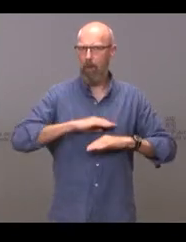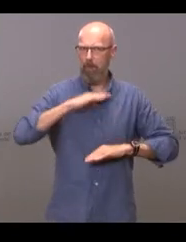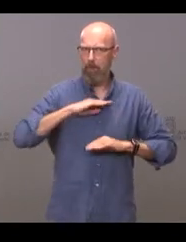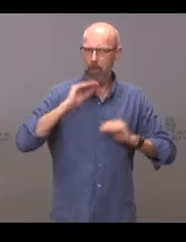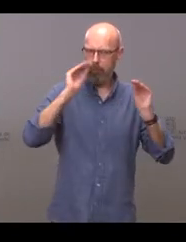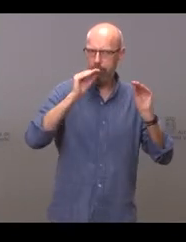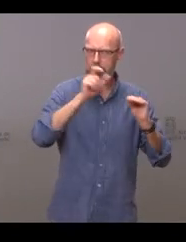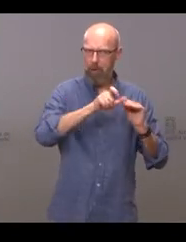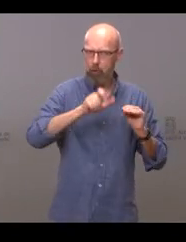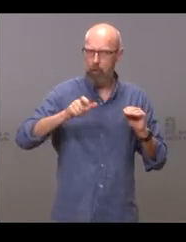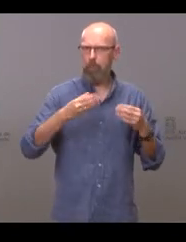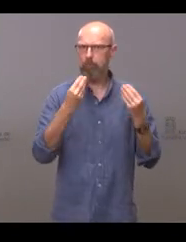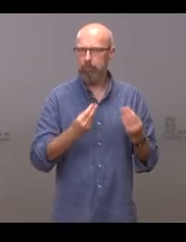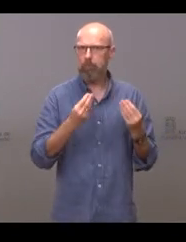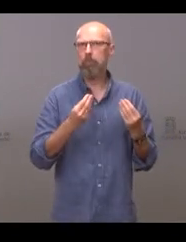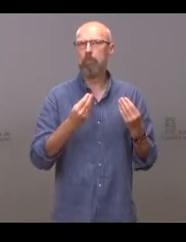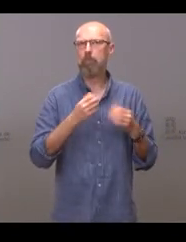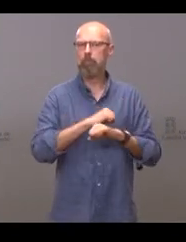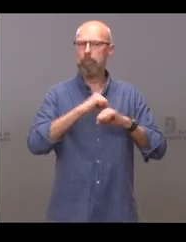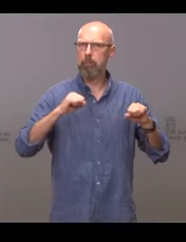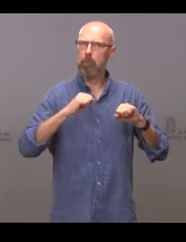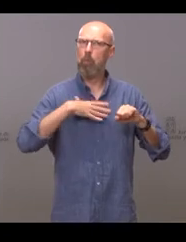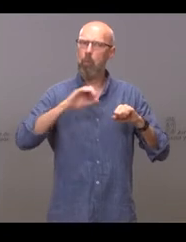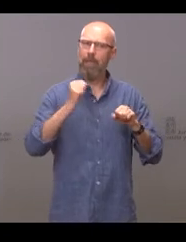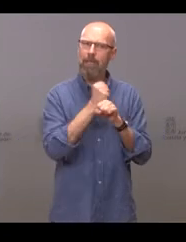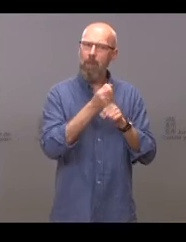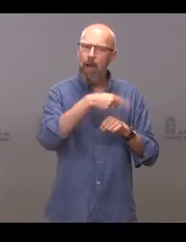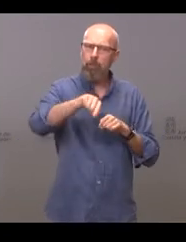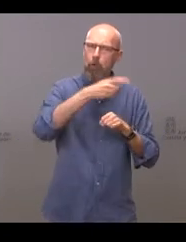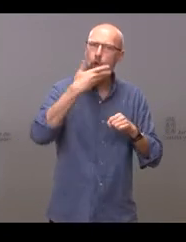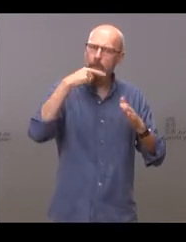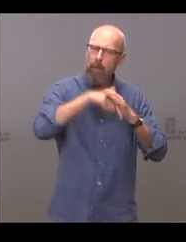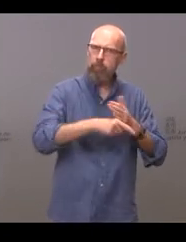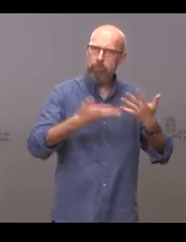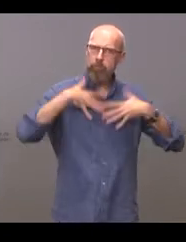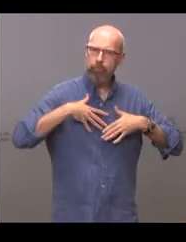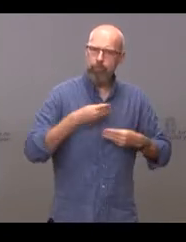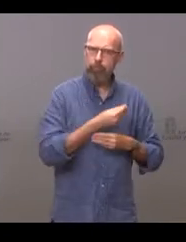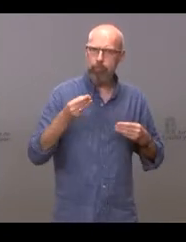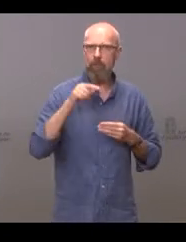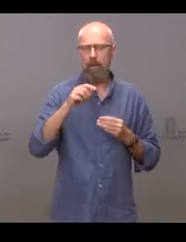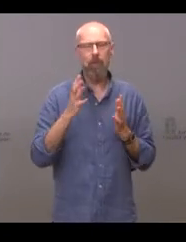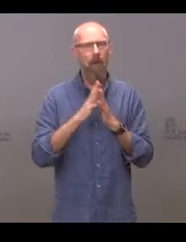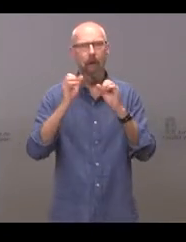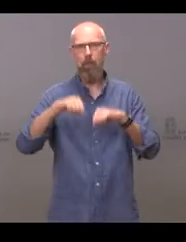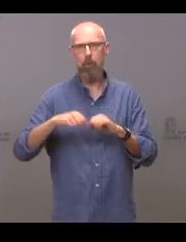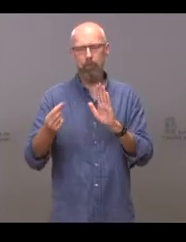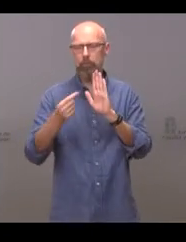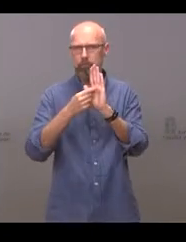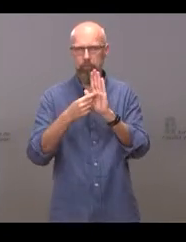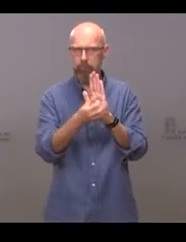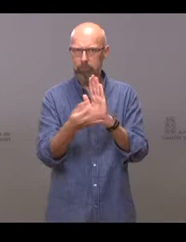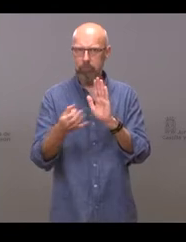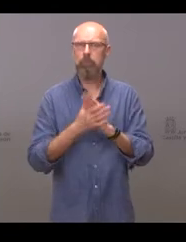para que se formen en sus oficios y hay una apuesta clara sobre ese tema en este acuerdo